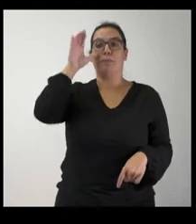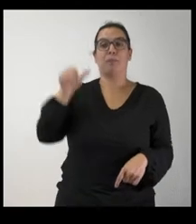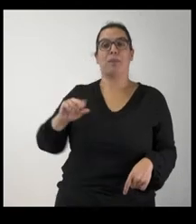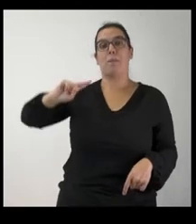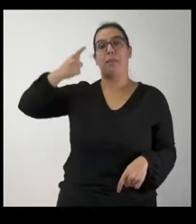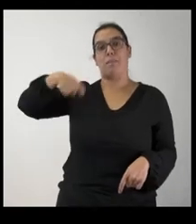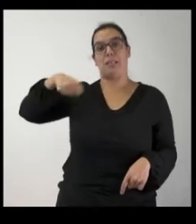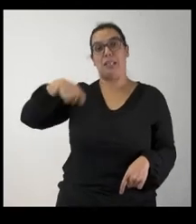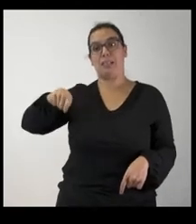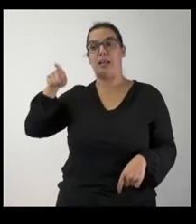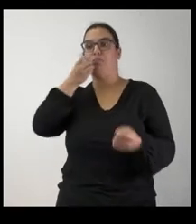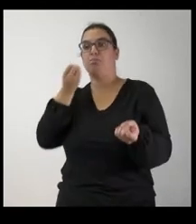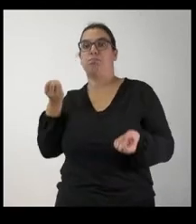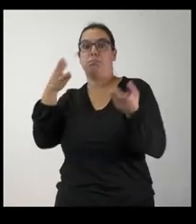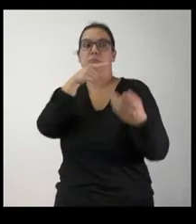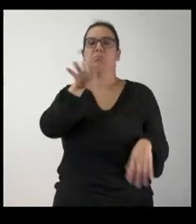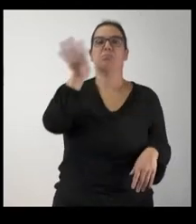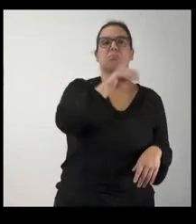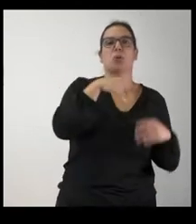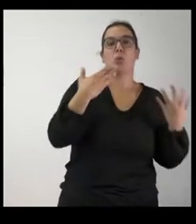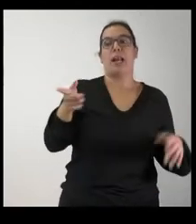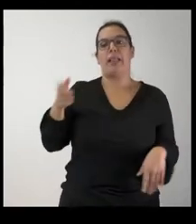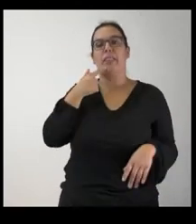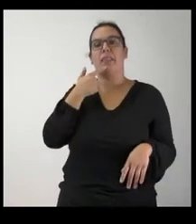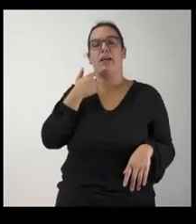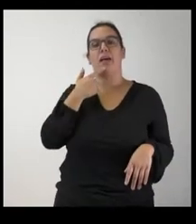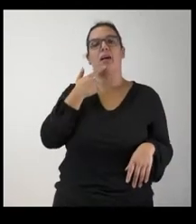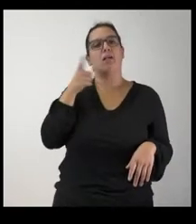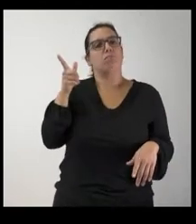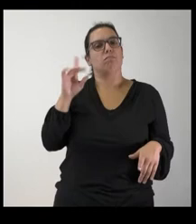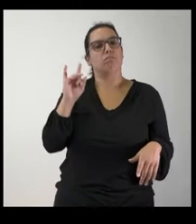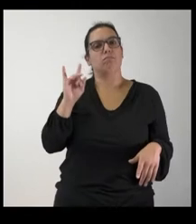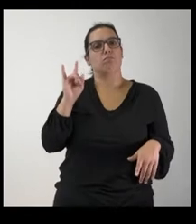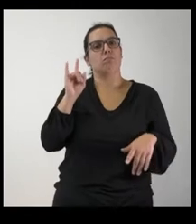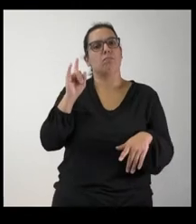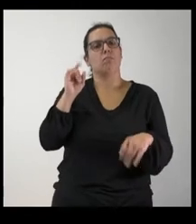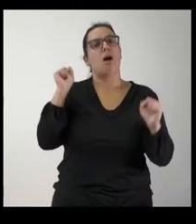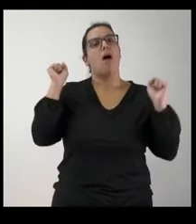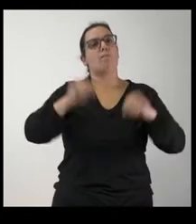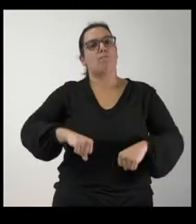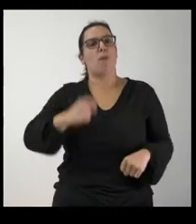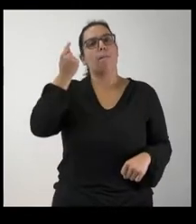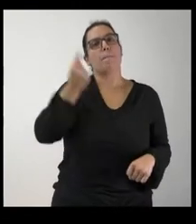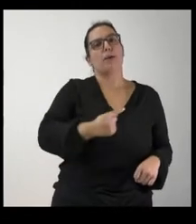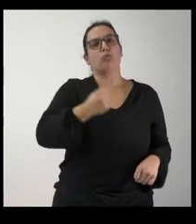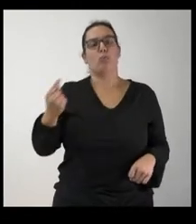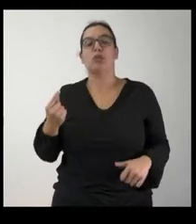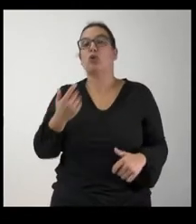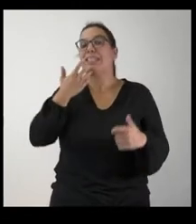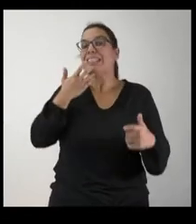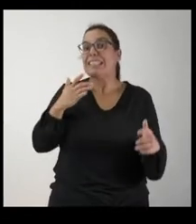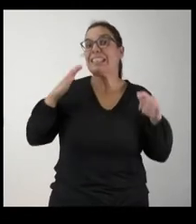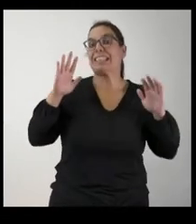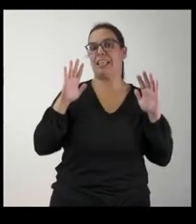vicepresidente en las que ha advertido que sí que apoya que están dispuestos a aprobar un presupuesto siempre y cuando